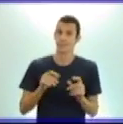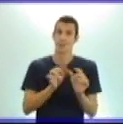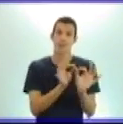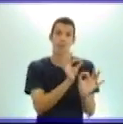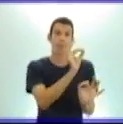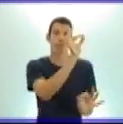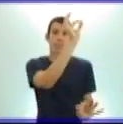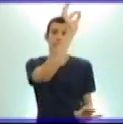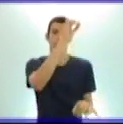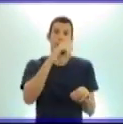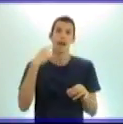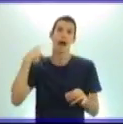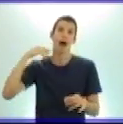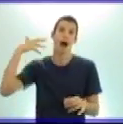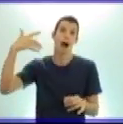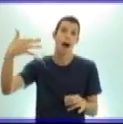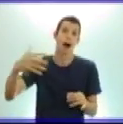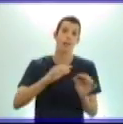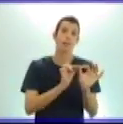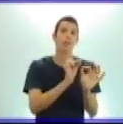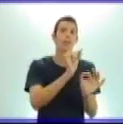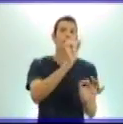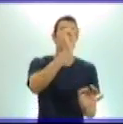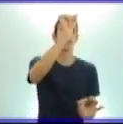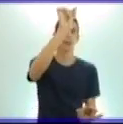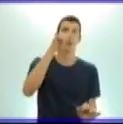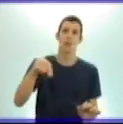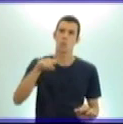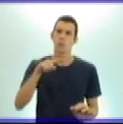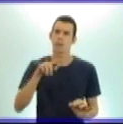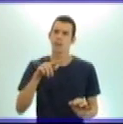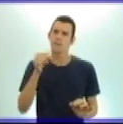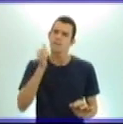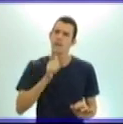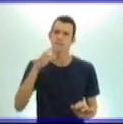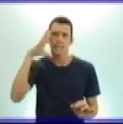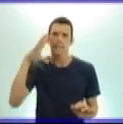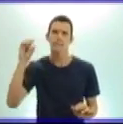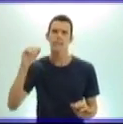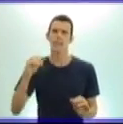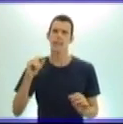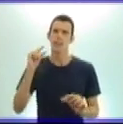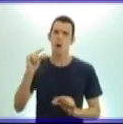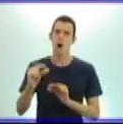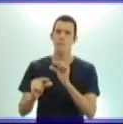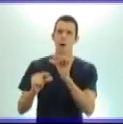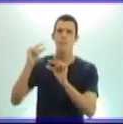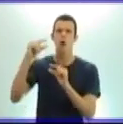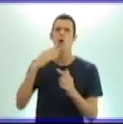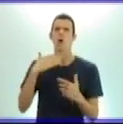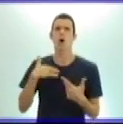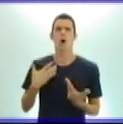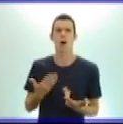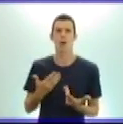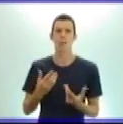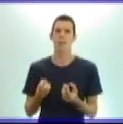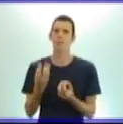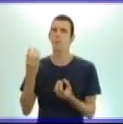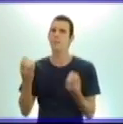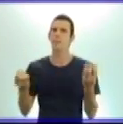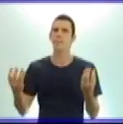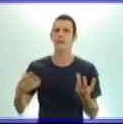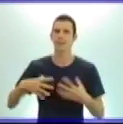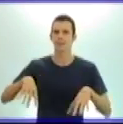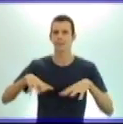tiempo? Bueno, para fijar la fecha en que ocurrieron, pero también te sirve